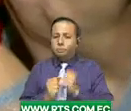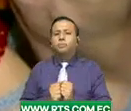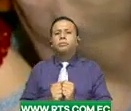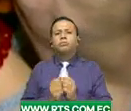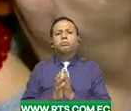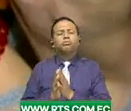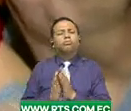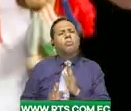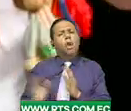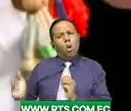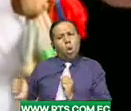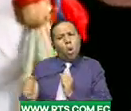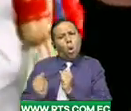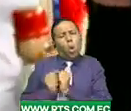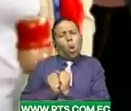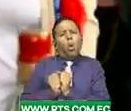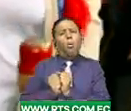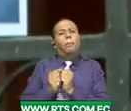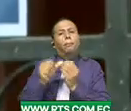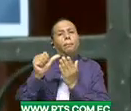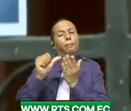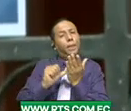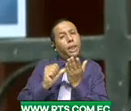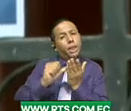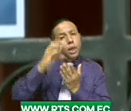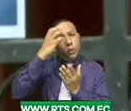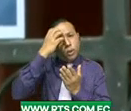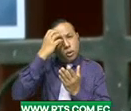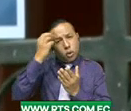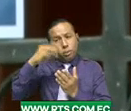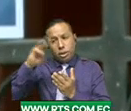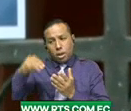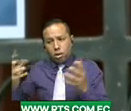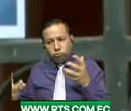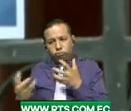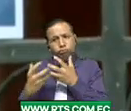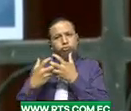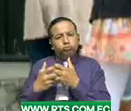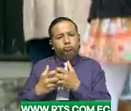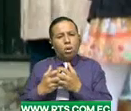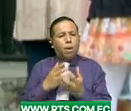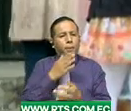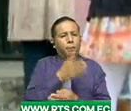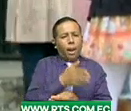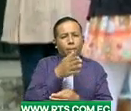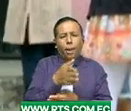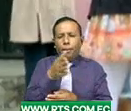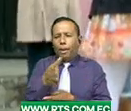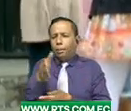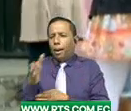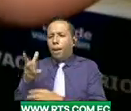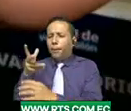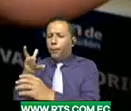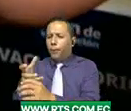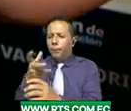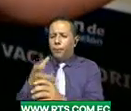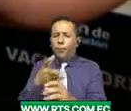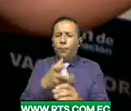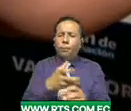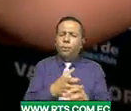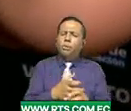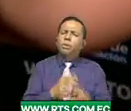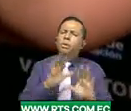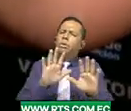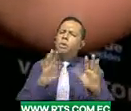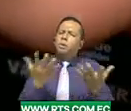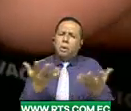en coordinación con el Ministerio de Educación, que identificará los centros infantiles públicos o privados. ¿Pero qué pasa con la población